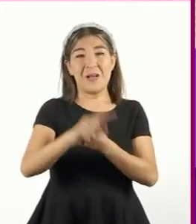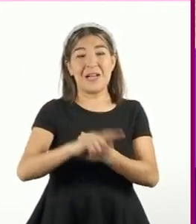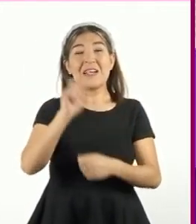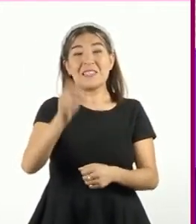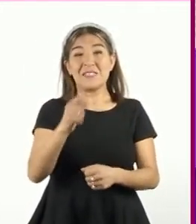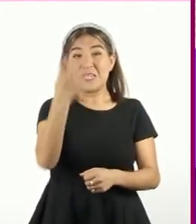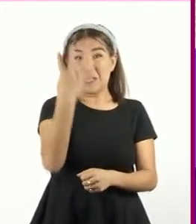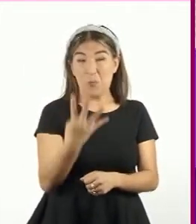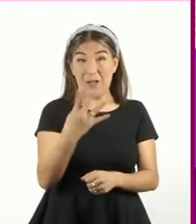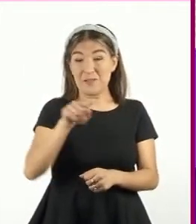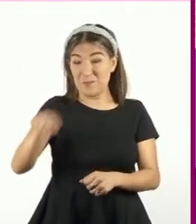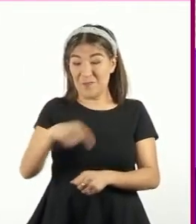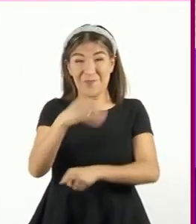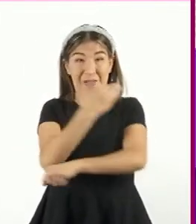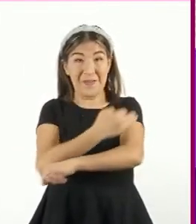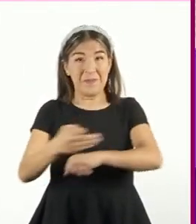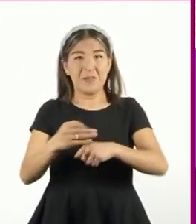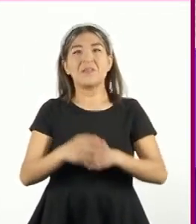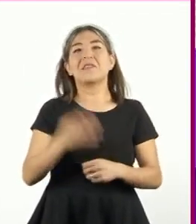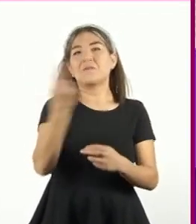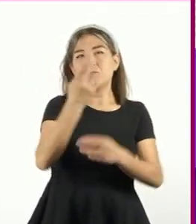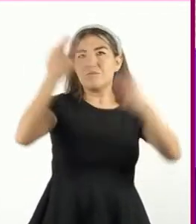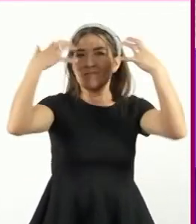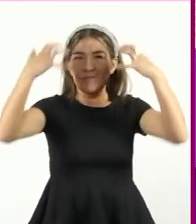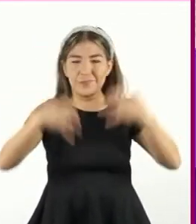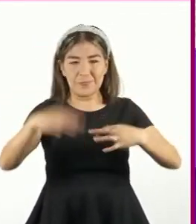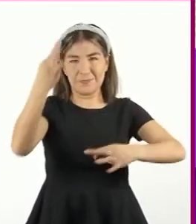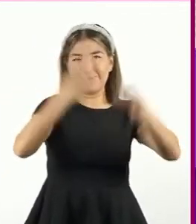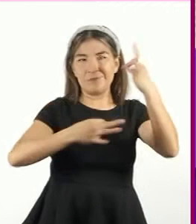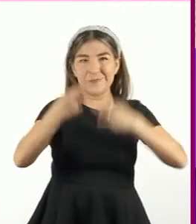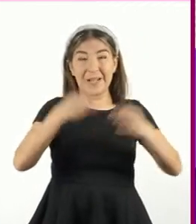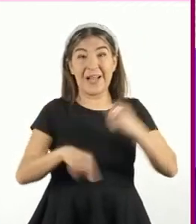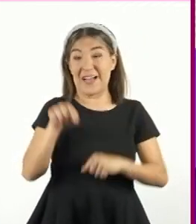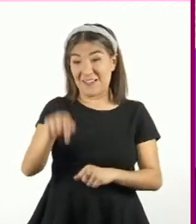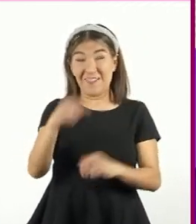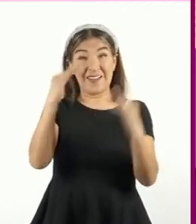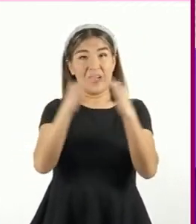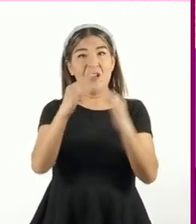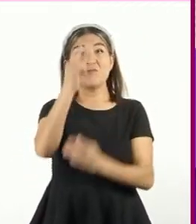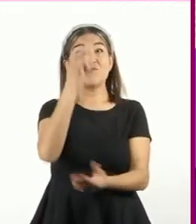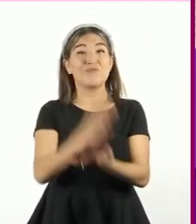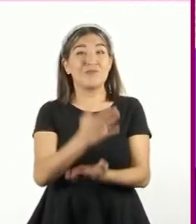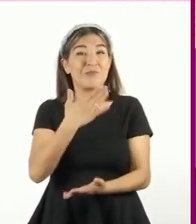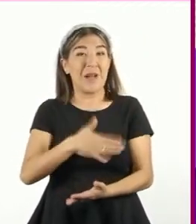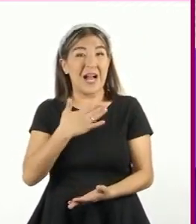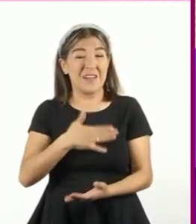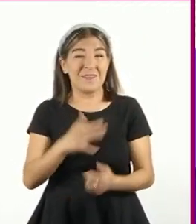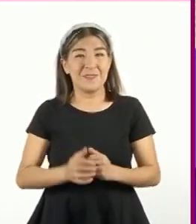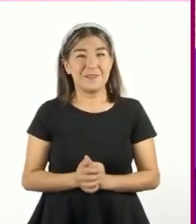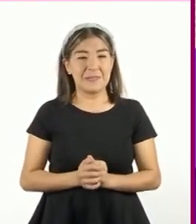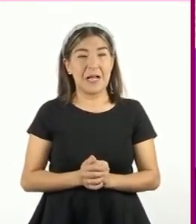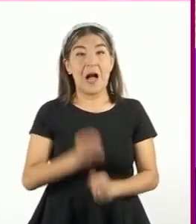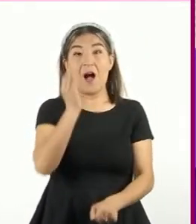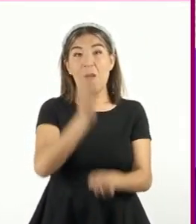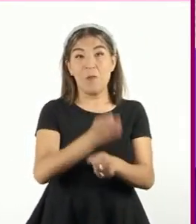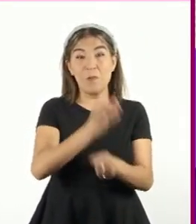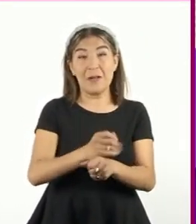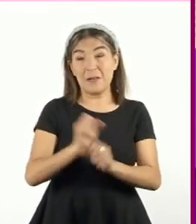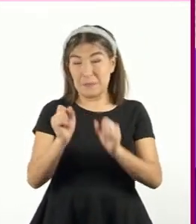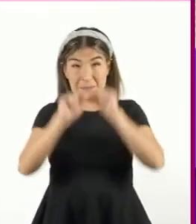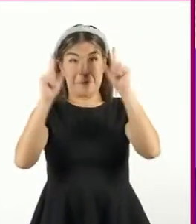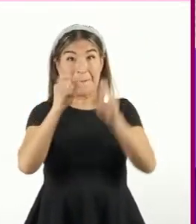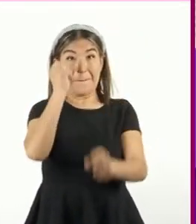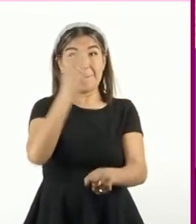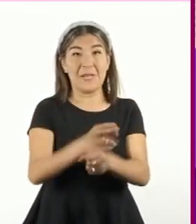miembros requieren asearse y arreglarse. Y la casa tiene un baño. Por ahora, el que se levanta